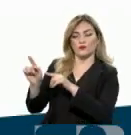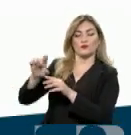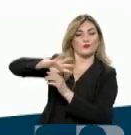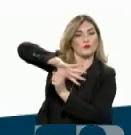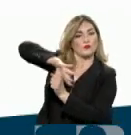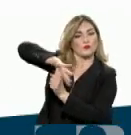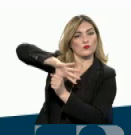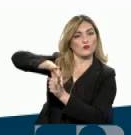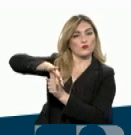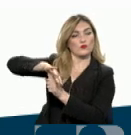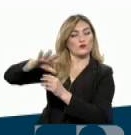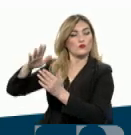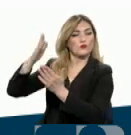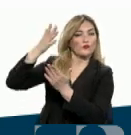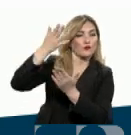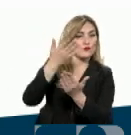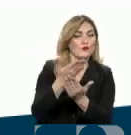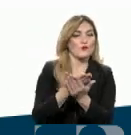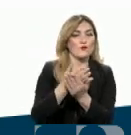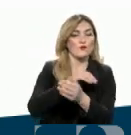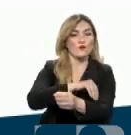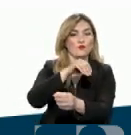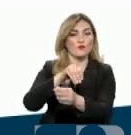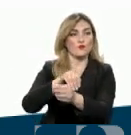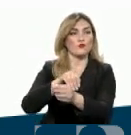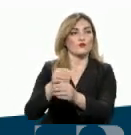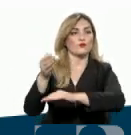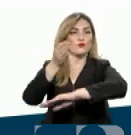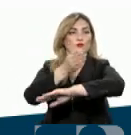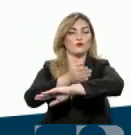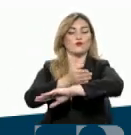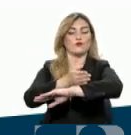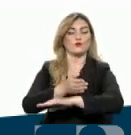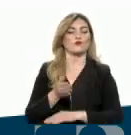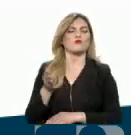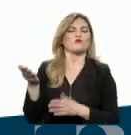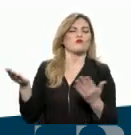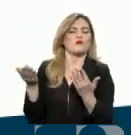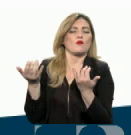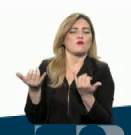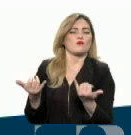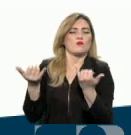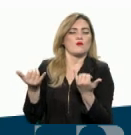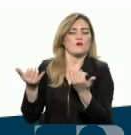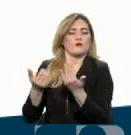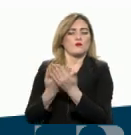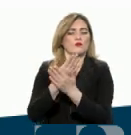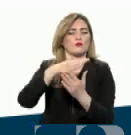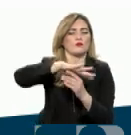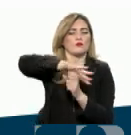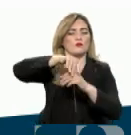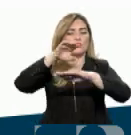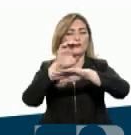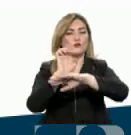que apenas está de regreso al país de su misión diplomática que mantenía hasta el día de hoy, será el nuevo canciller